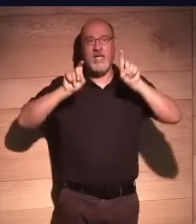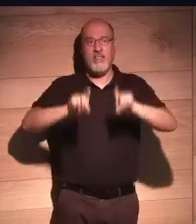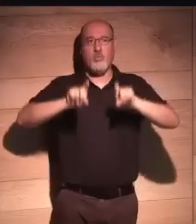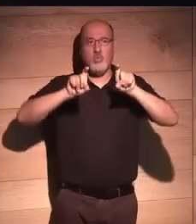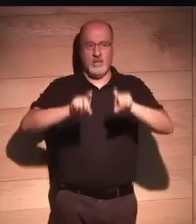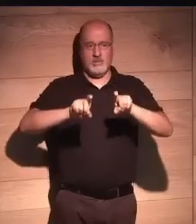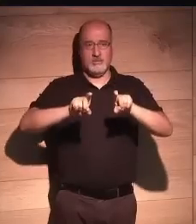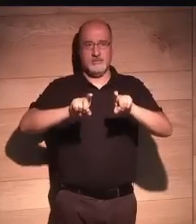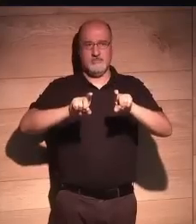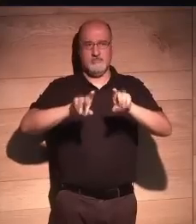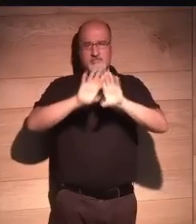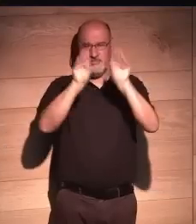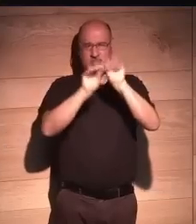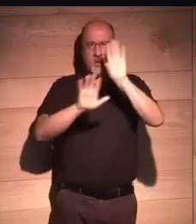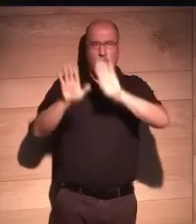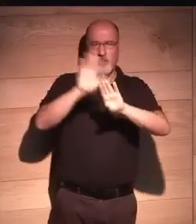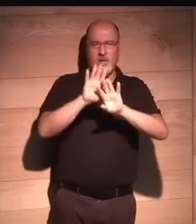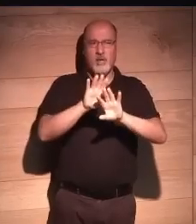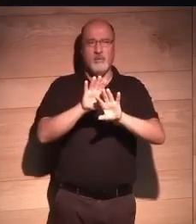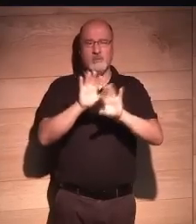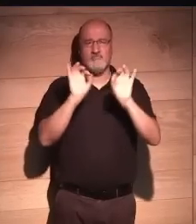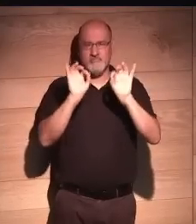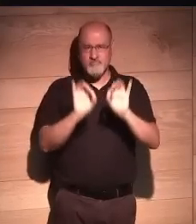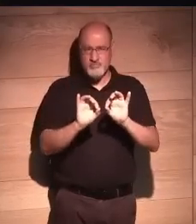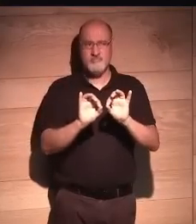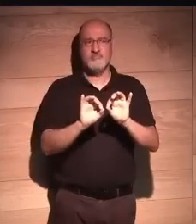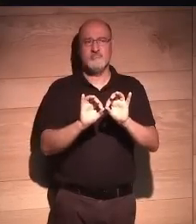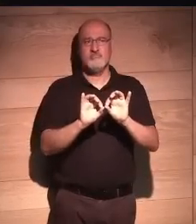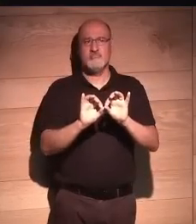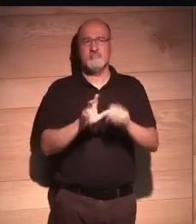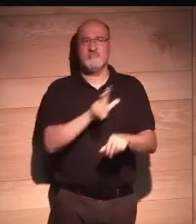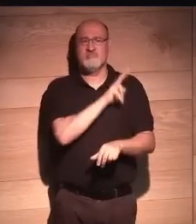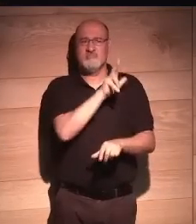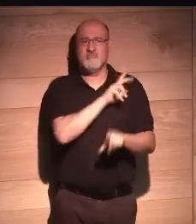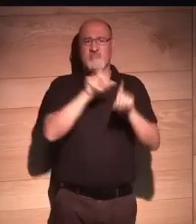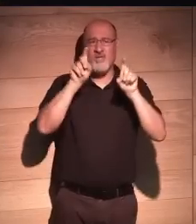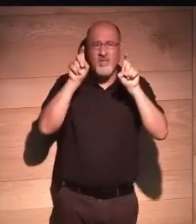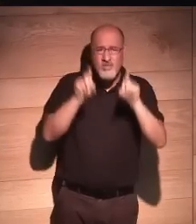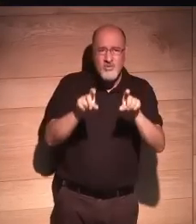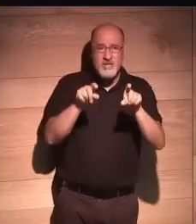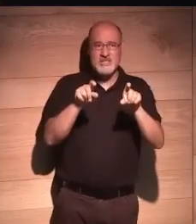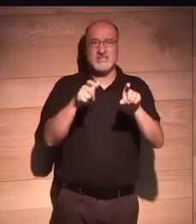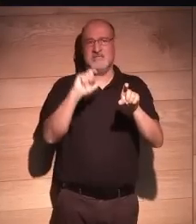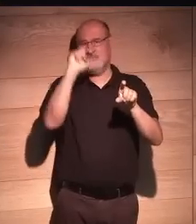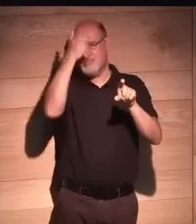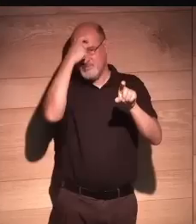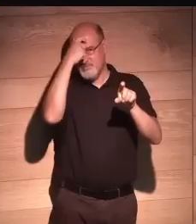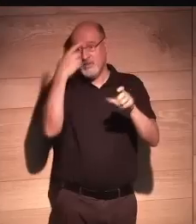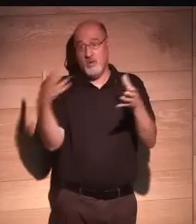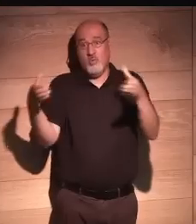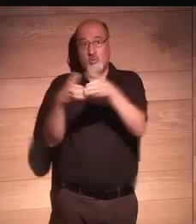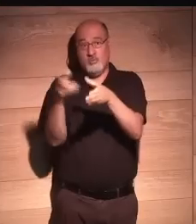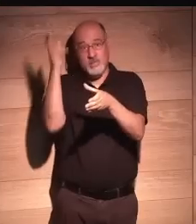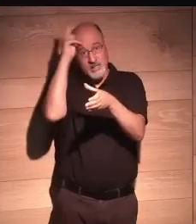que es muy compleja, ¿no? Porque un poco hablando de lo que decía Lolo, o sea, que la tribu es la que educa, y es